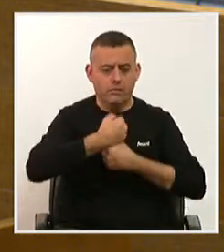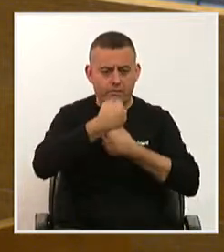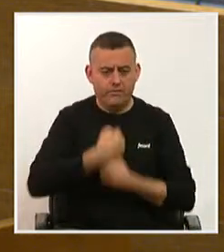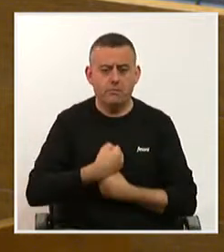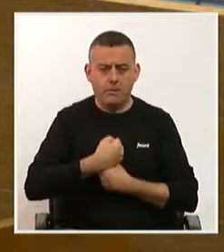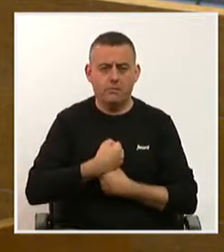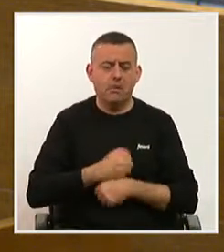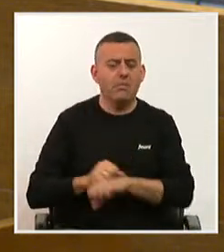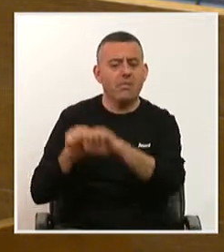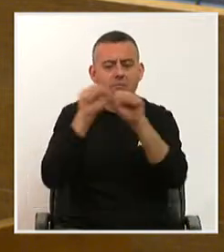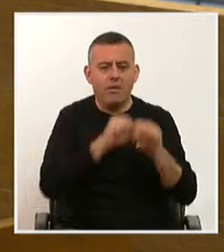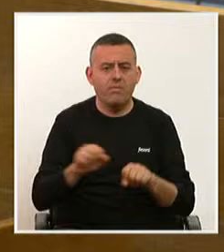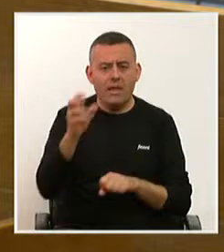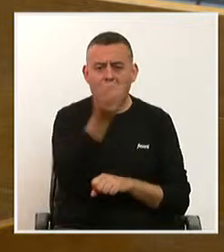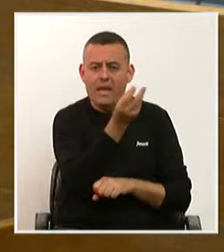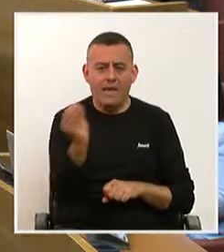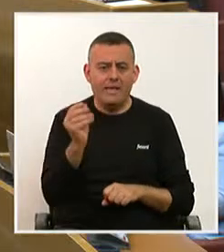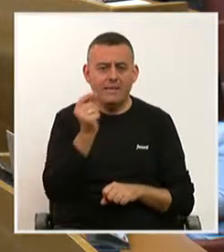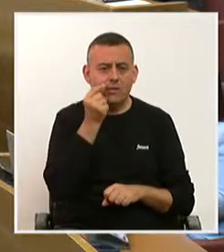en